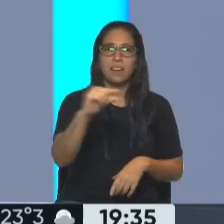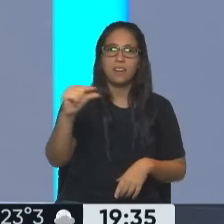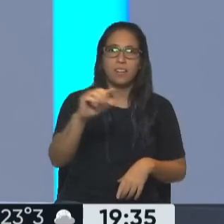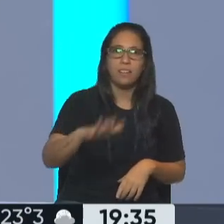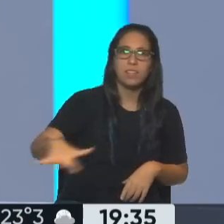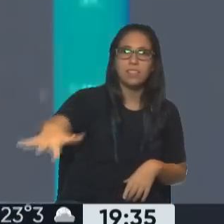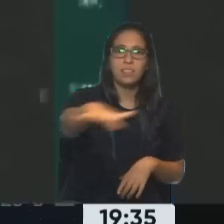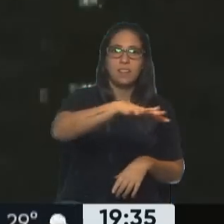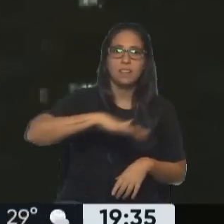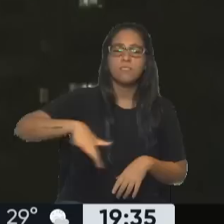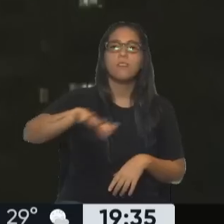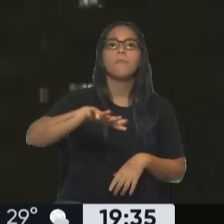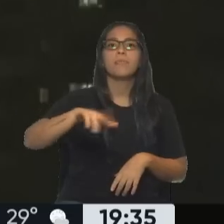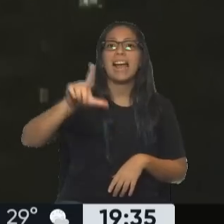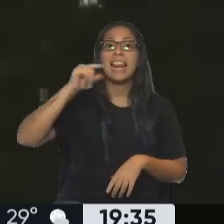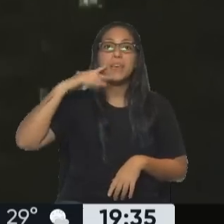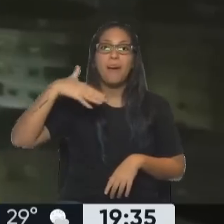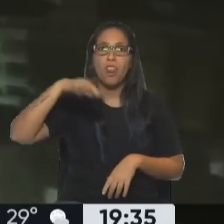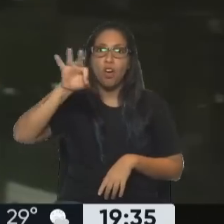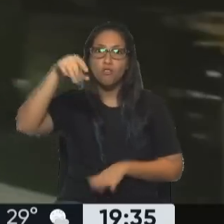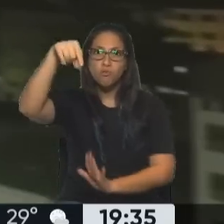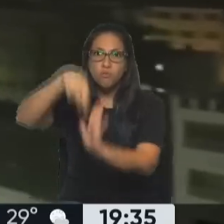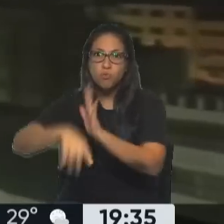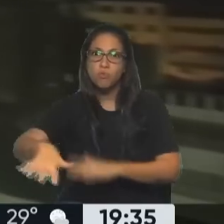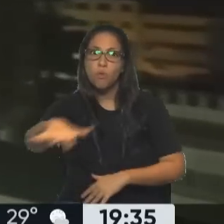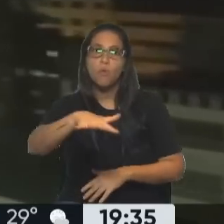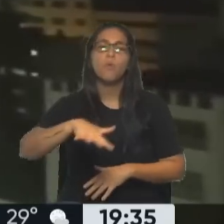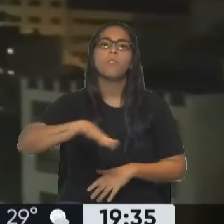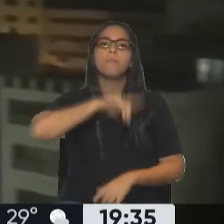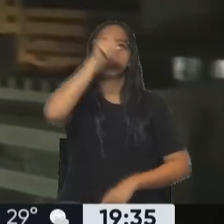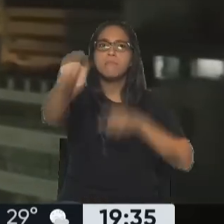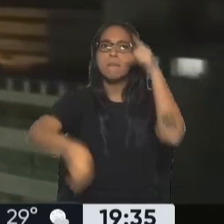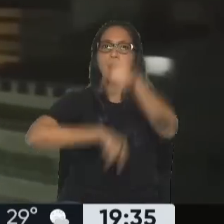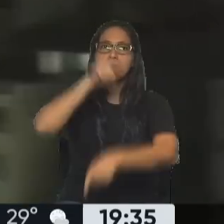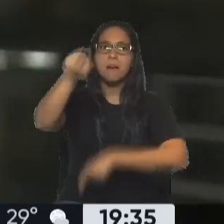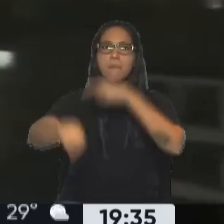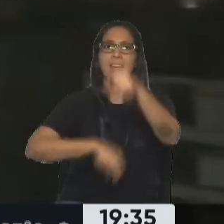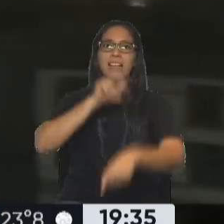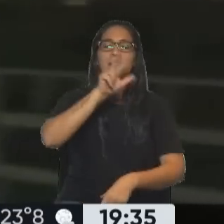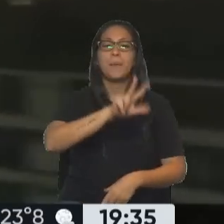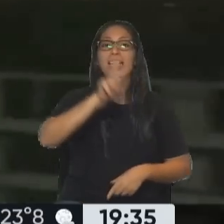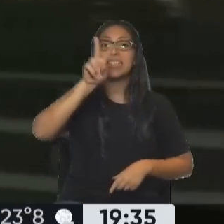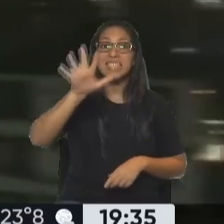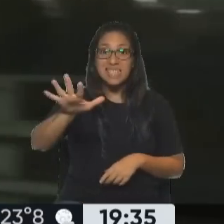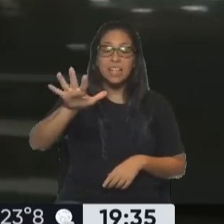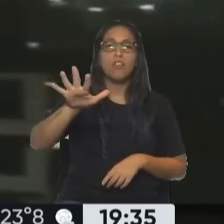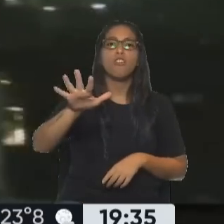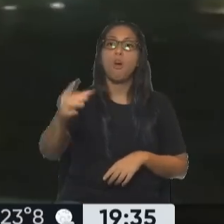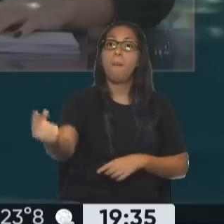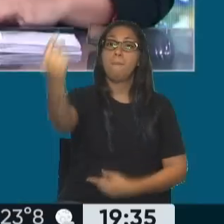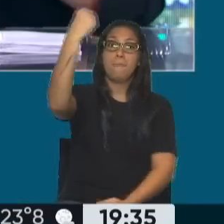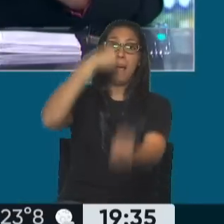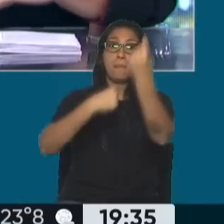el sur del Líbano lanzaran al menos 34 misiles a Israel. 25 fueron